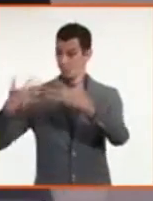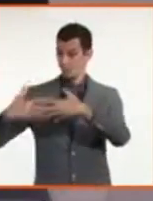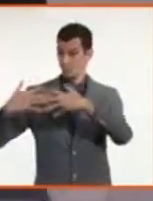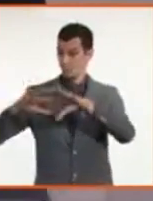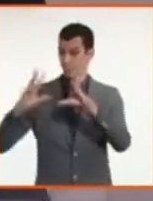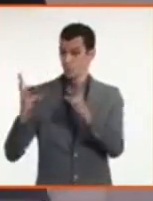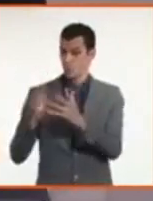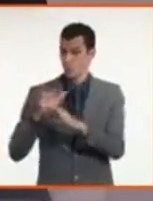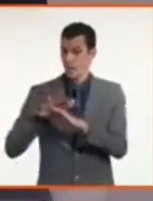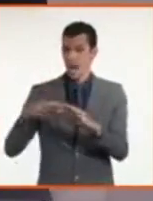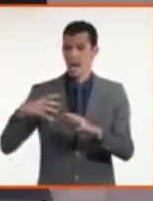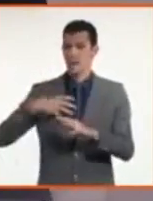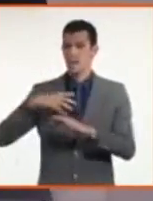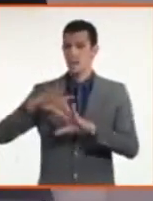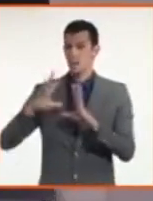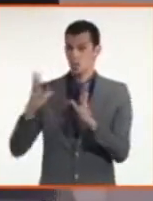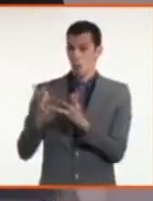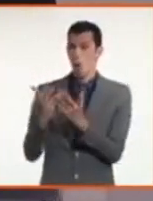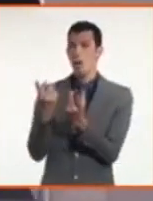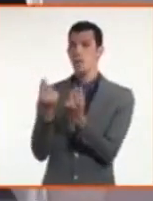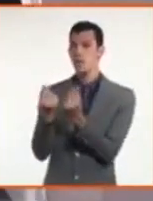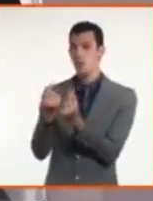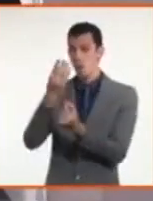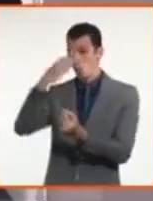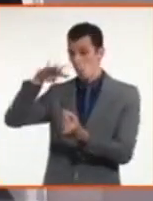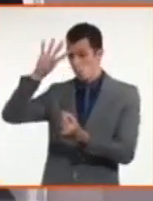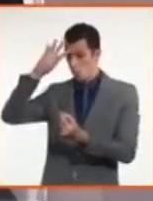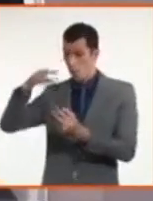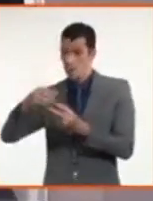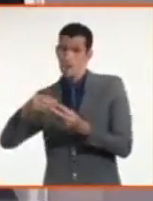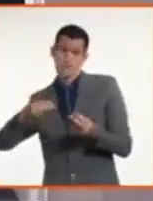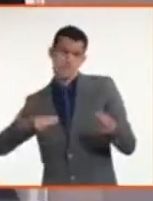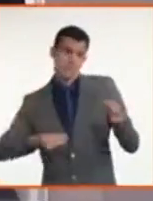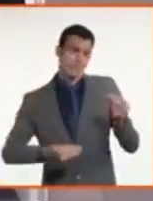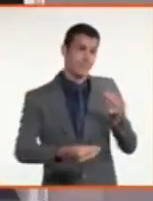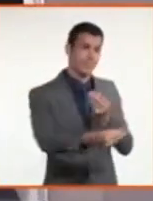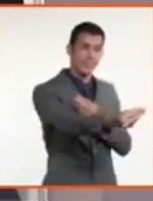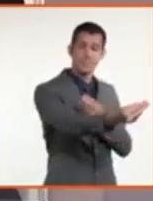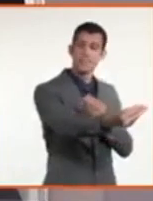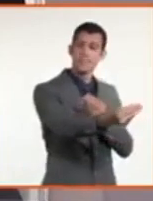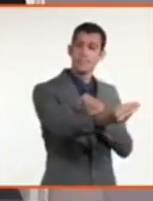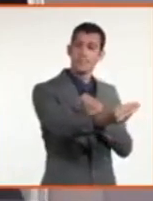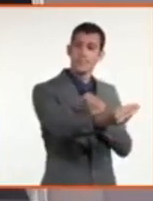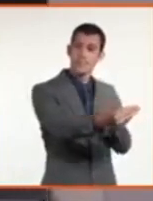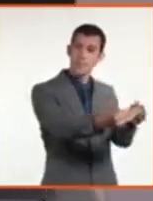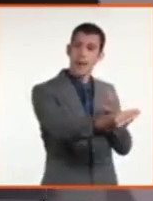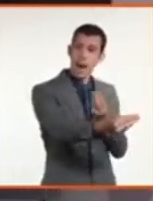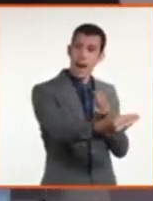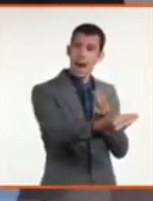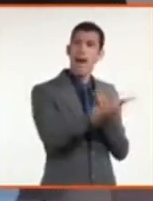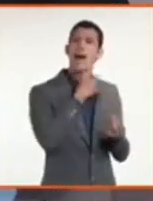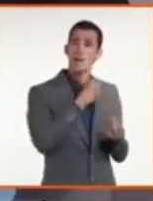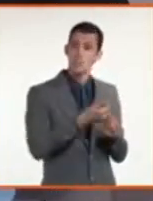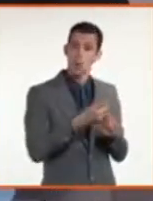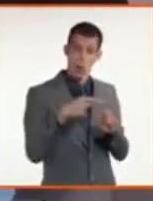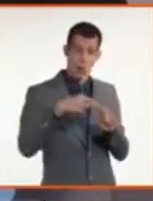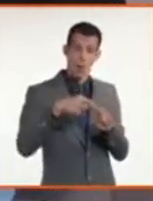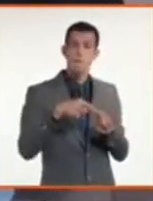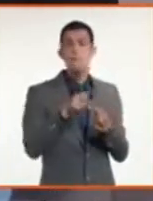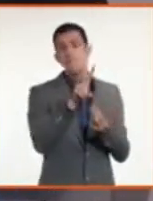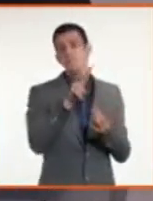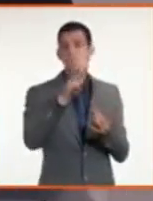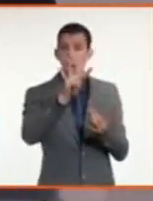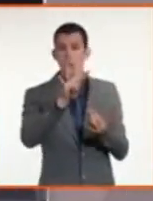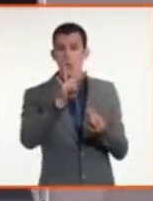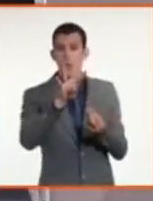del de la tarea ordenamiento para recordar que en el ordenamiento monetario es una devaluación general de la economía se pasó de tipo cambio uno por